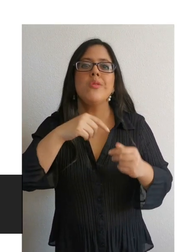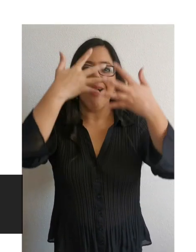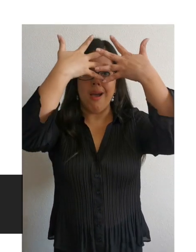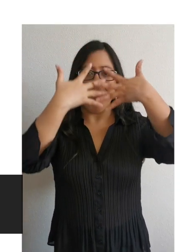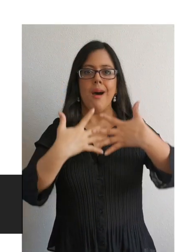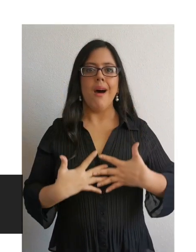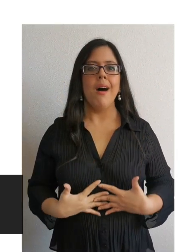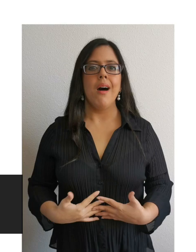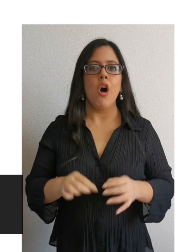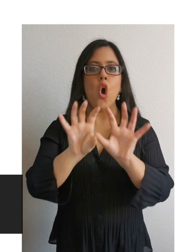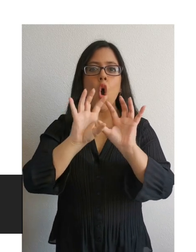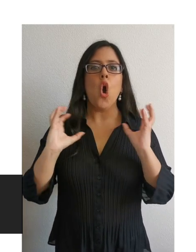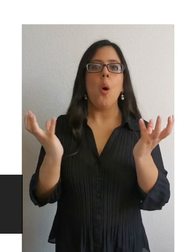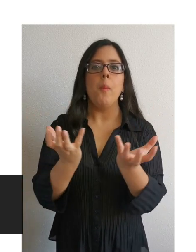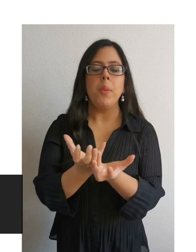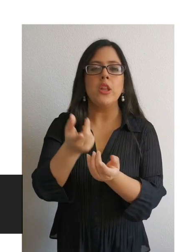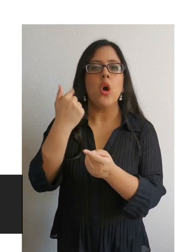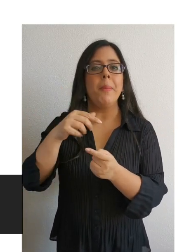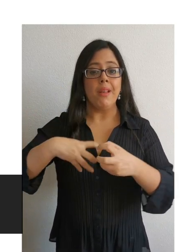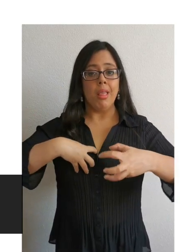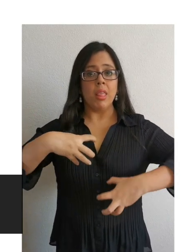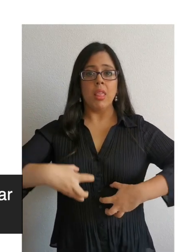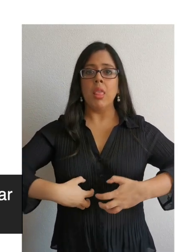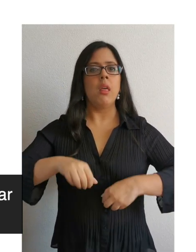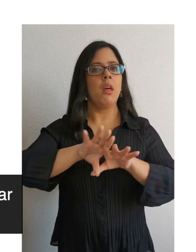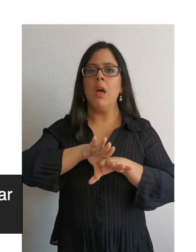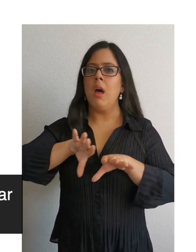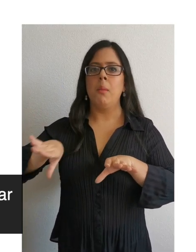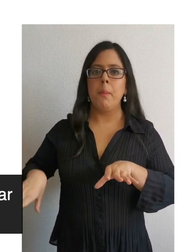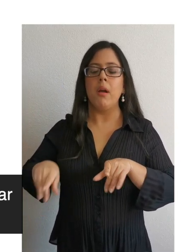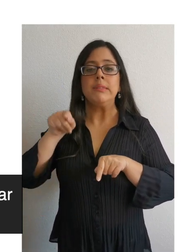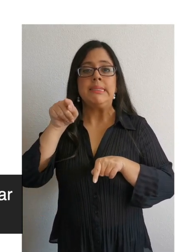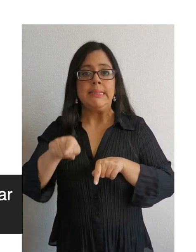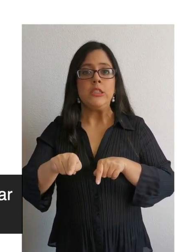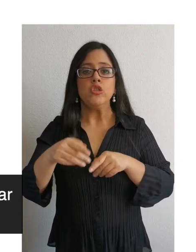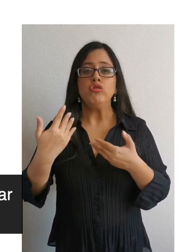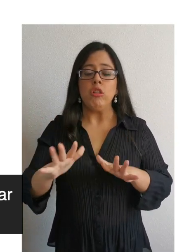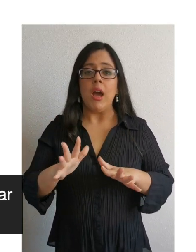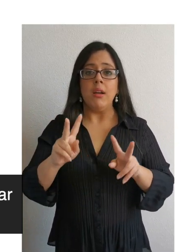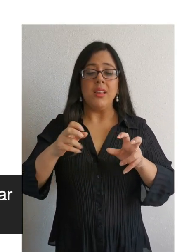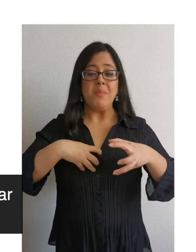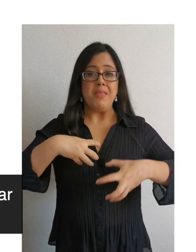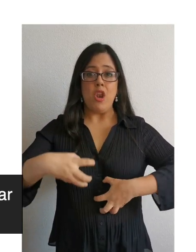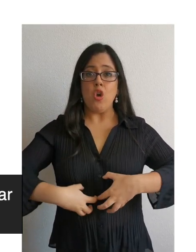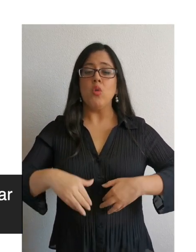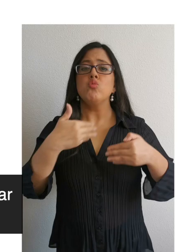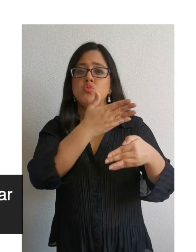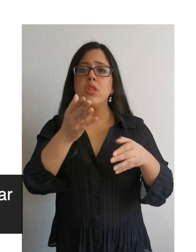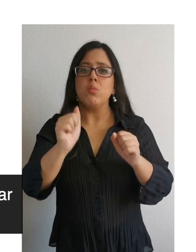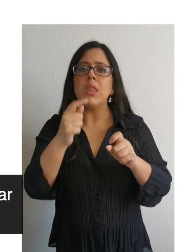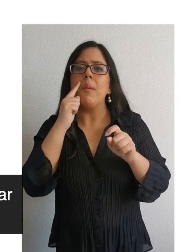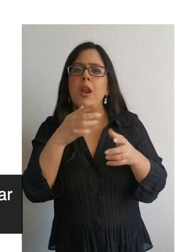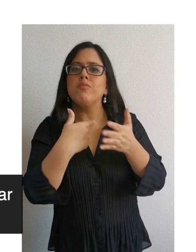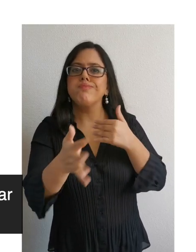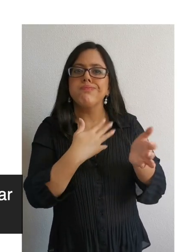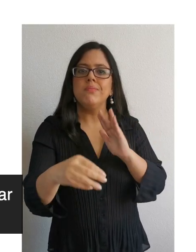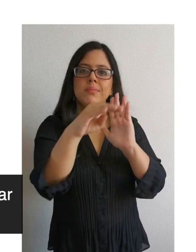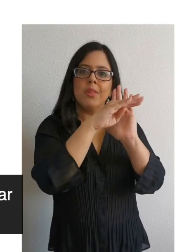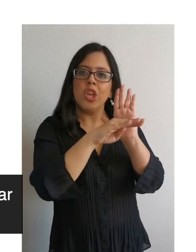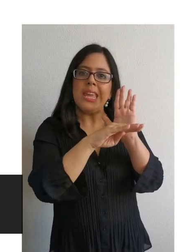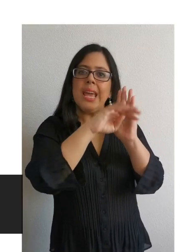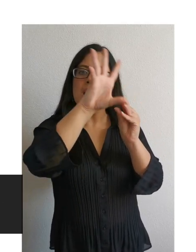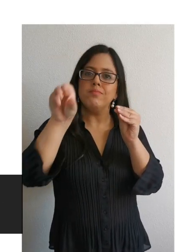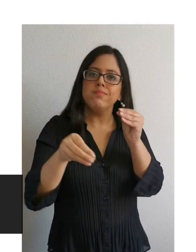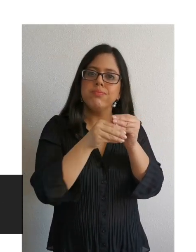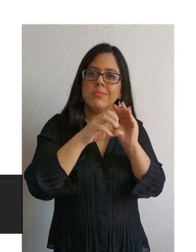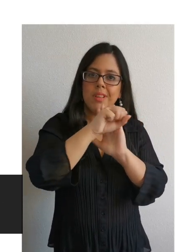cuerpo completo y no deben ser aplicados órganos. Los planos o secciones de órganos los puedes revisar en la guía de